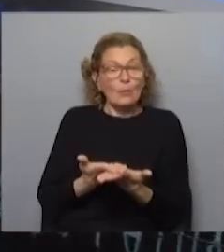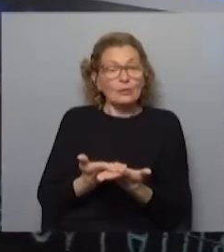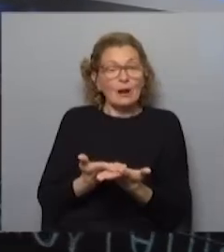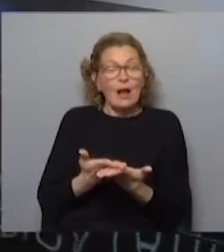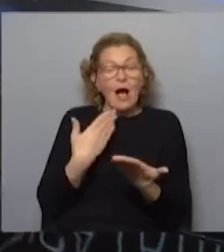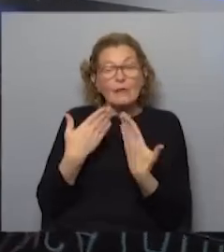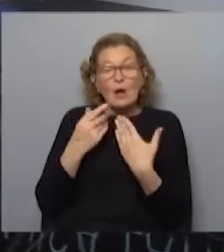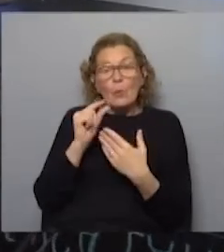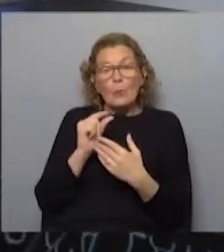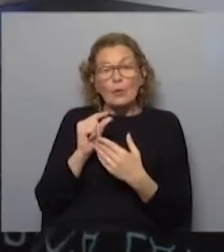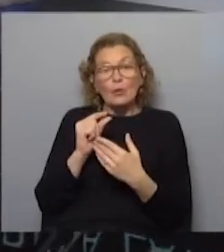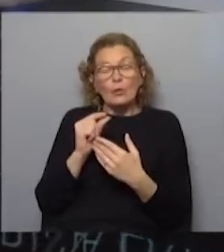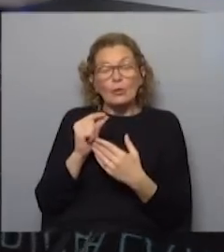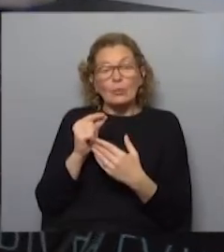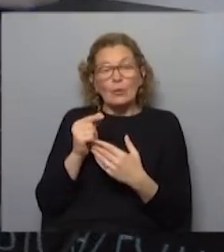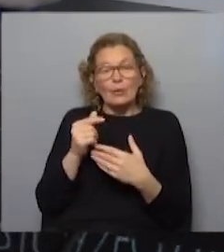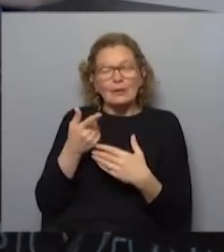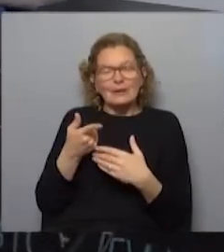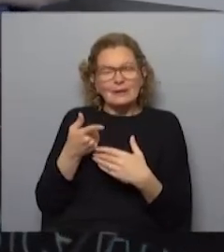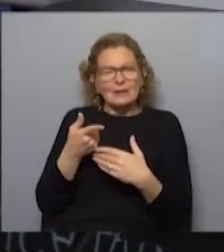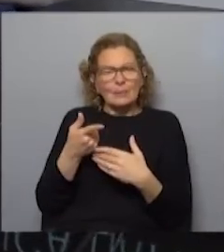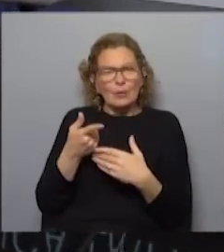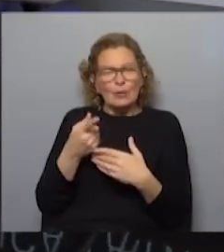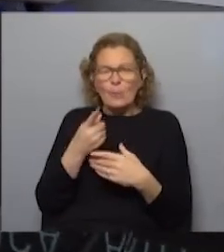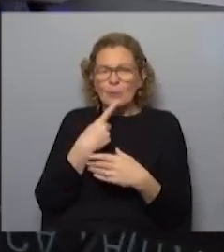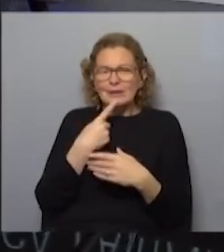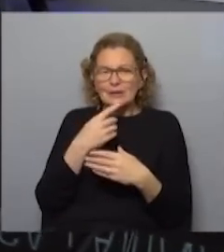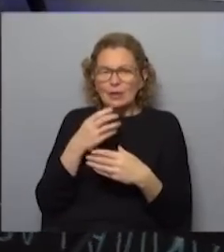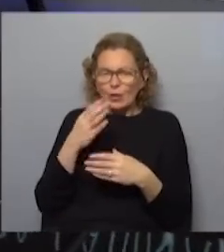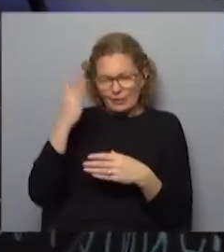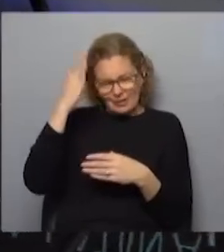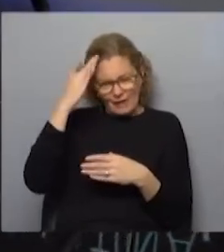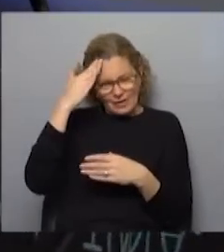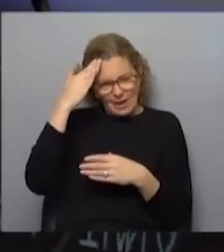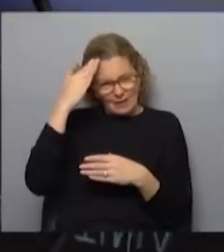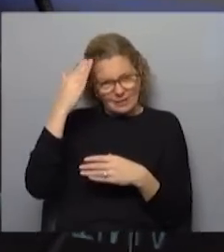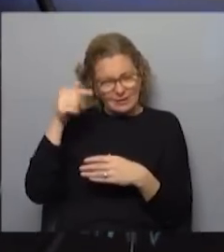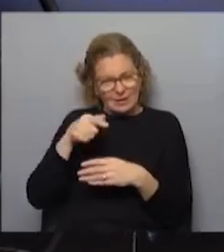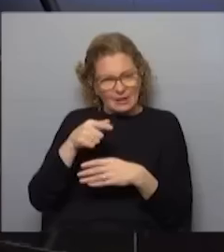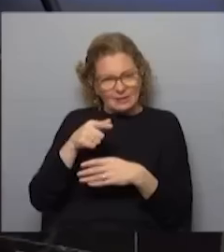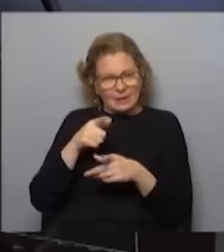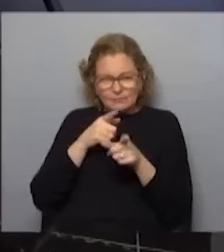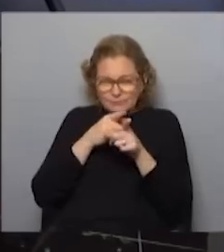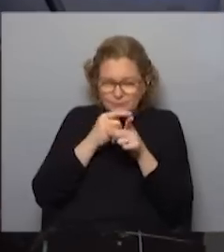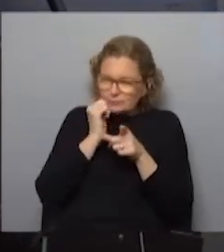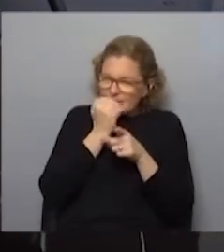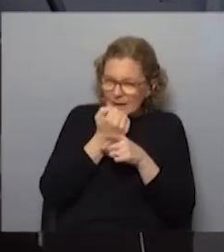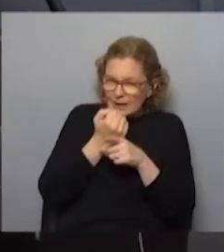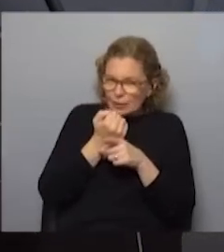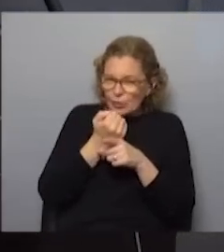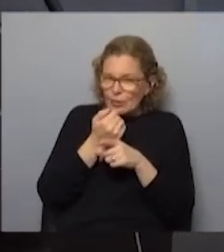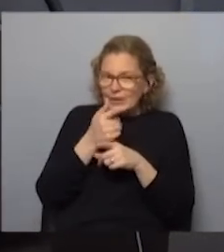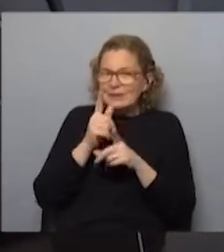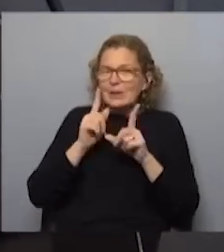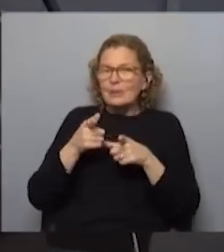dialogar un poco con con que acerca de si la clase política estaba enterada de las actividades del espionaje no y por supuesto